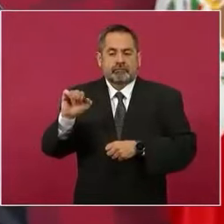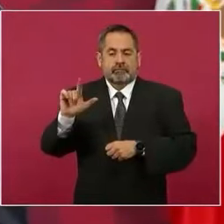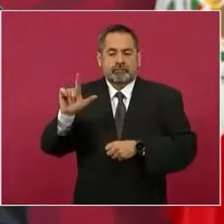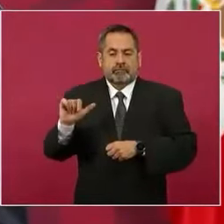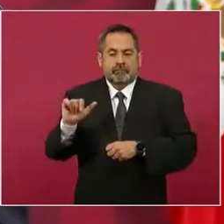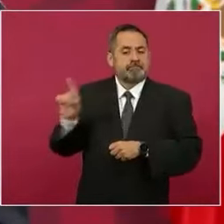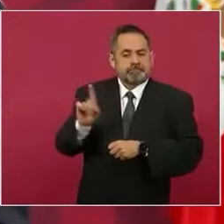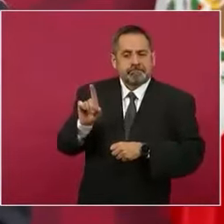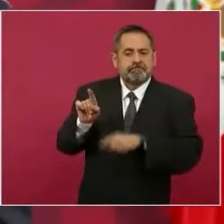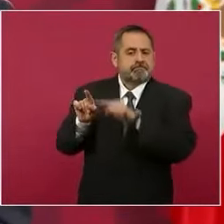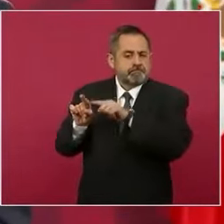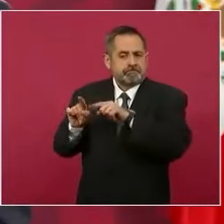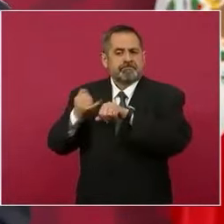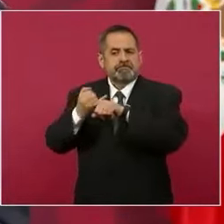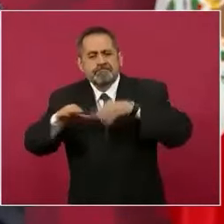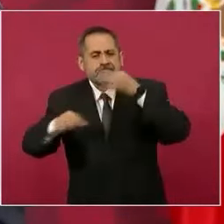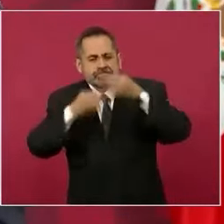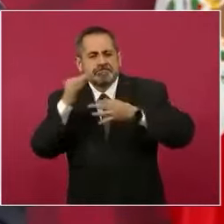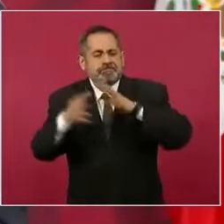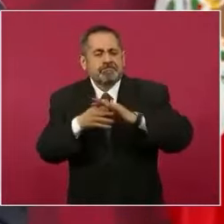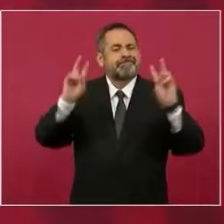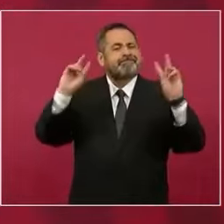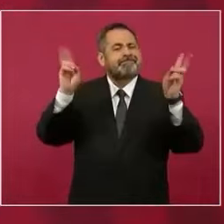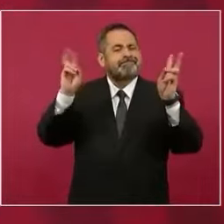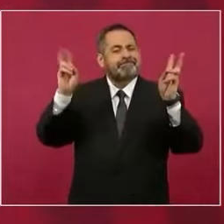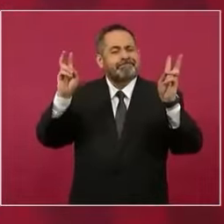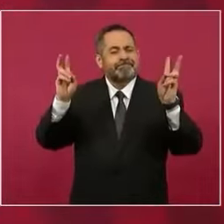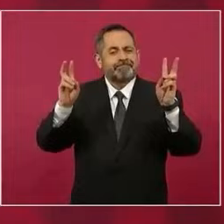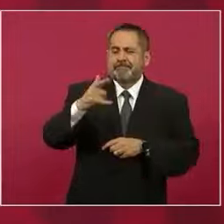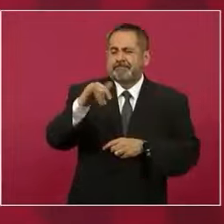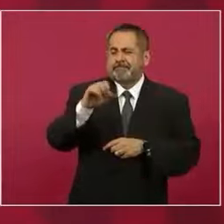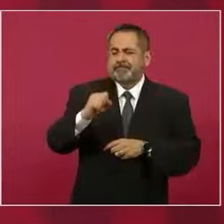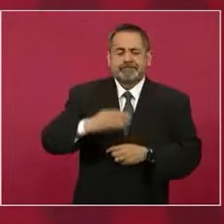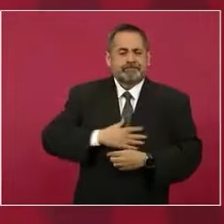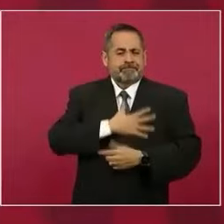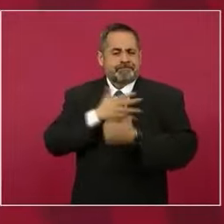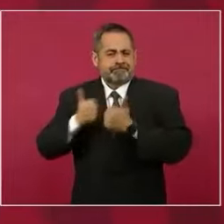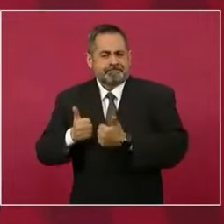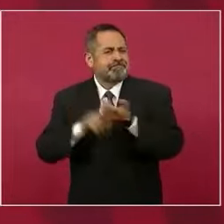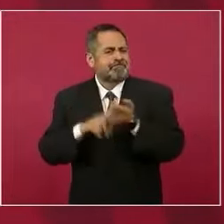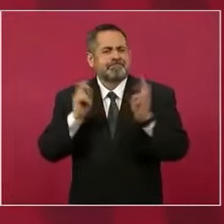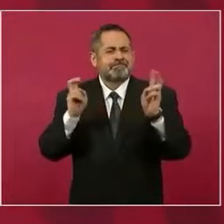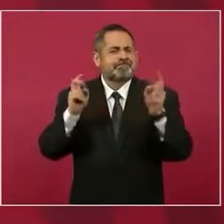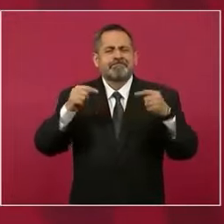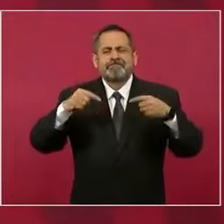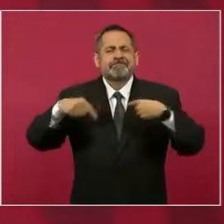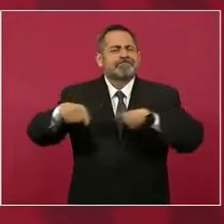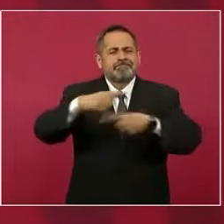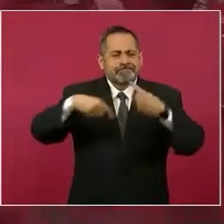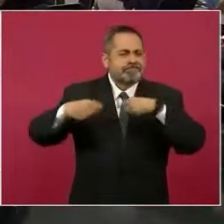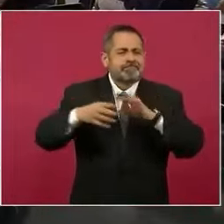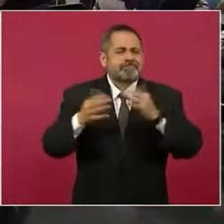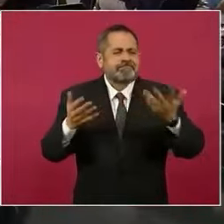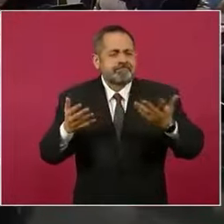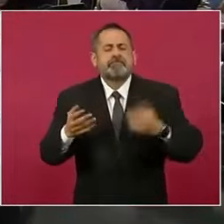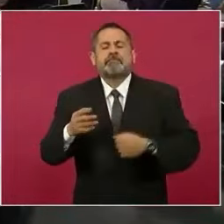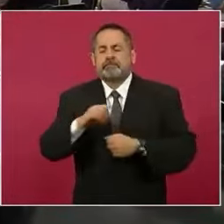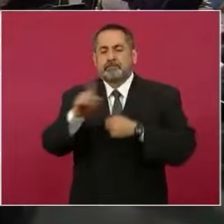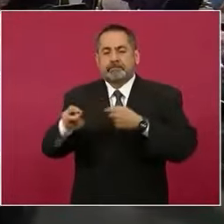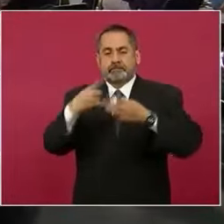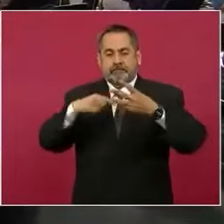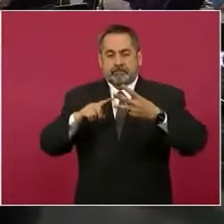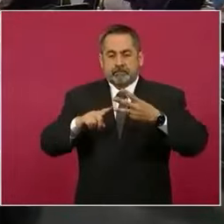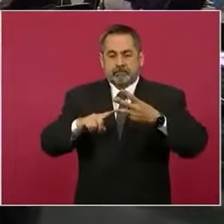Rodríguez nos va a informar sobre cómo va el tianguis de bienestar. Y luego